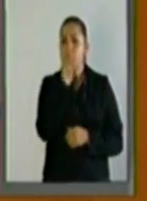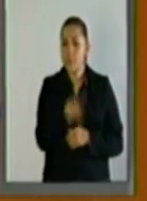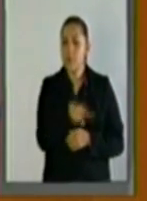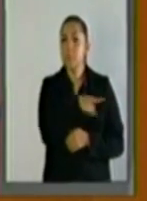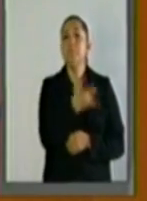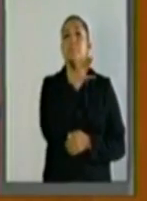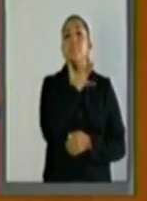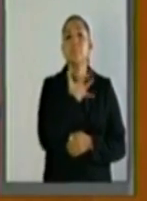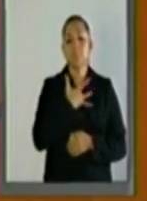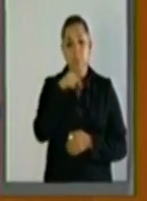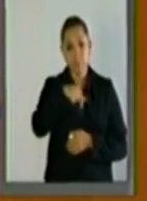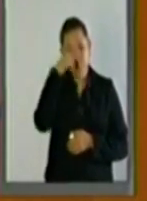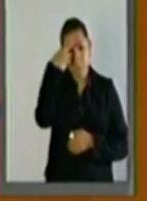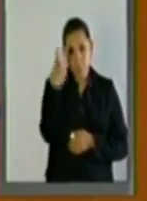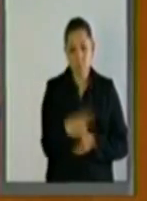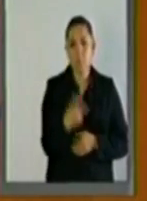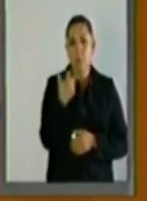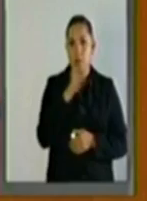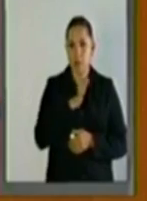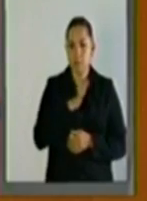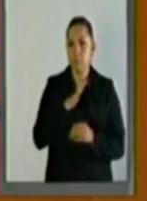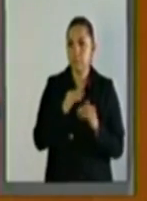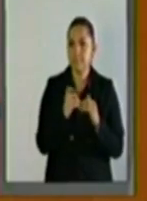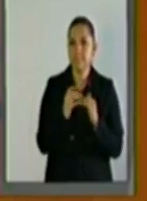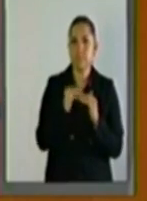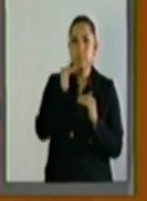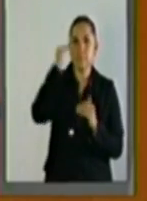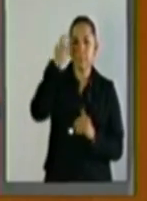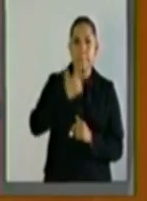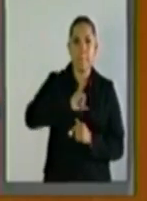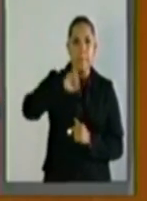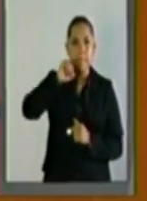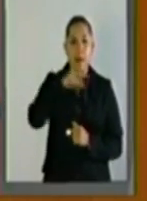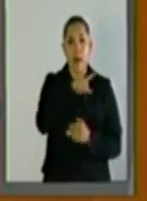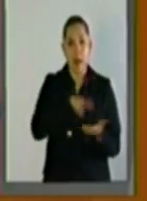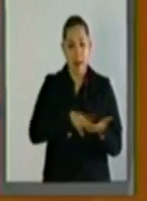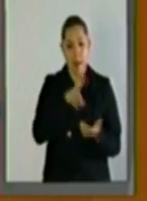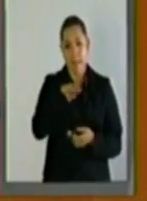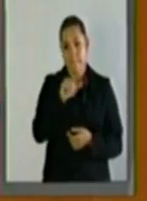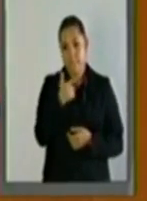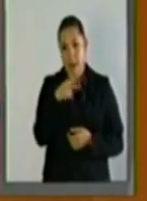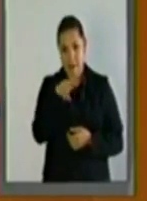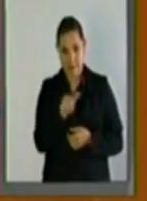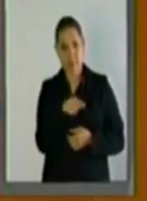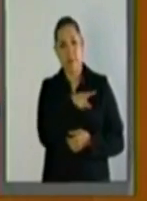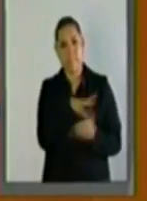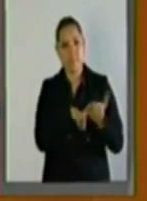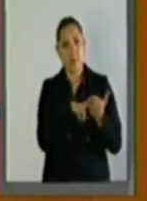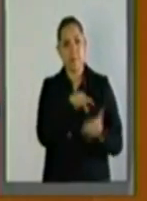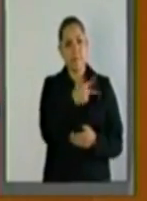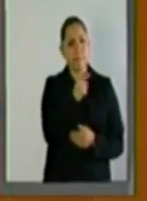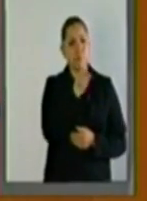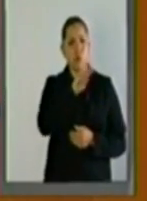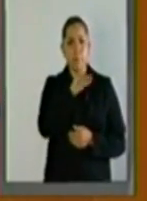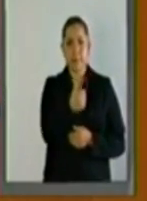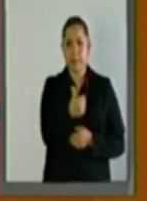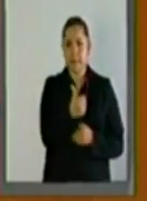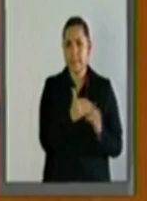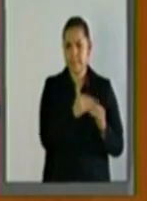nuestro país está incrementando la magna a 13.96. En España vale